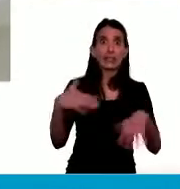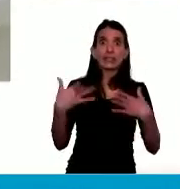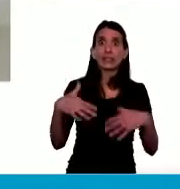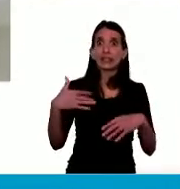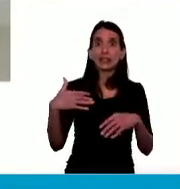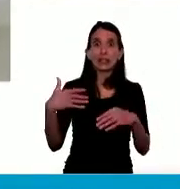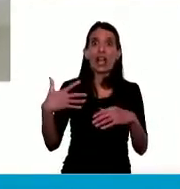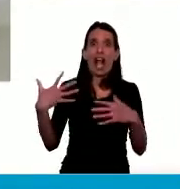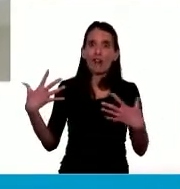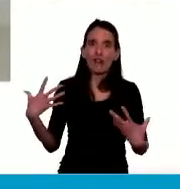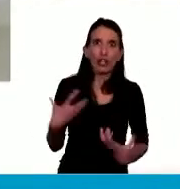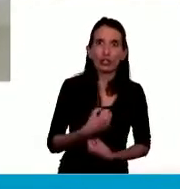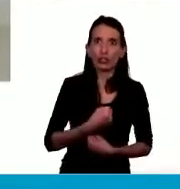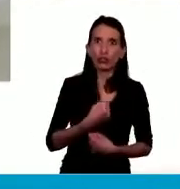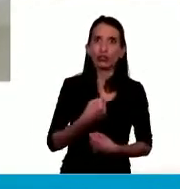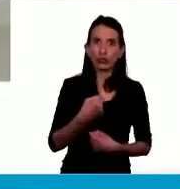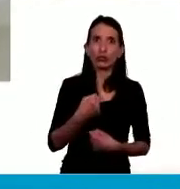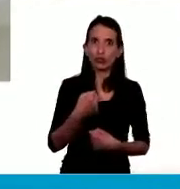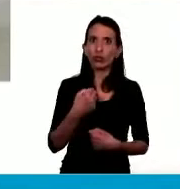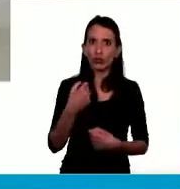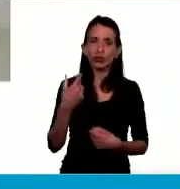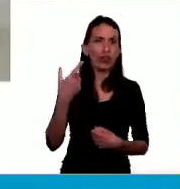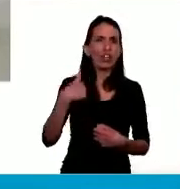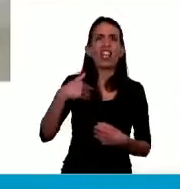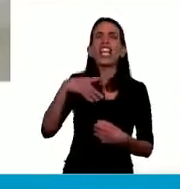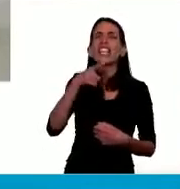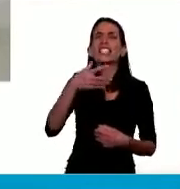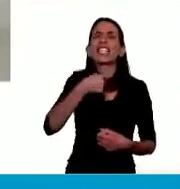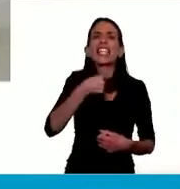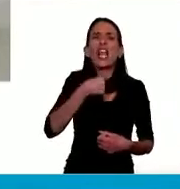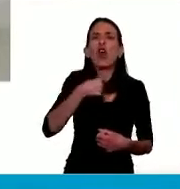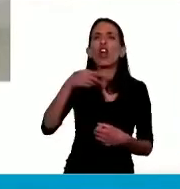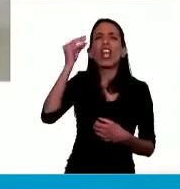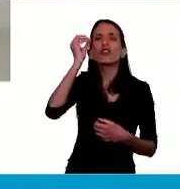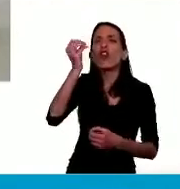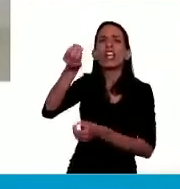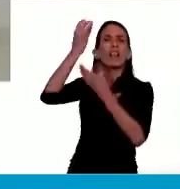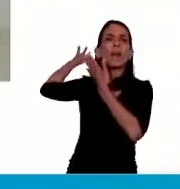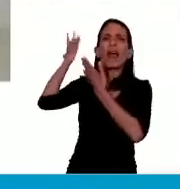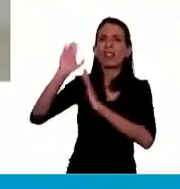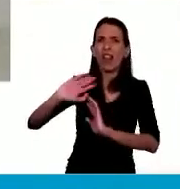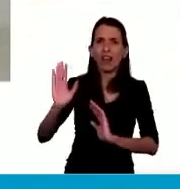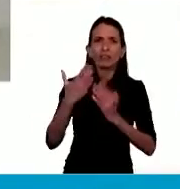cuarentena, sino que viene de algún tiempo atrás. Gracias y nada, muchísimas gracias por el